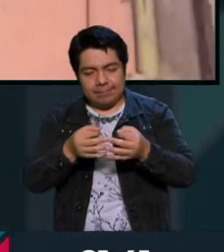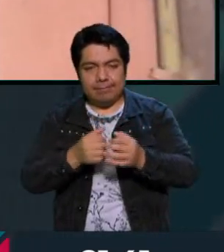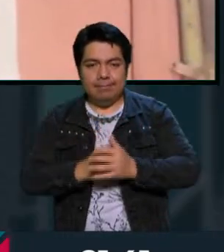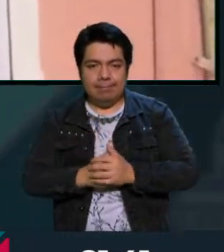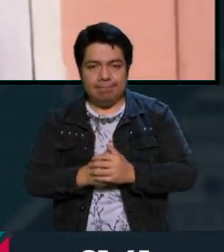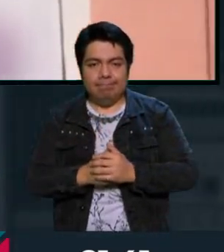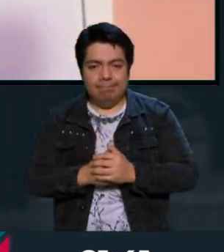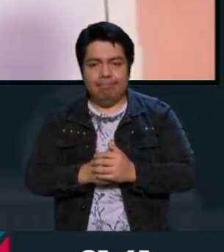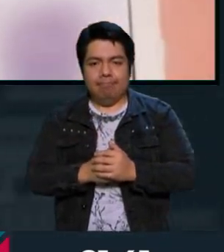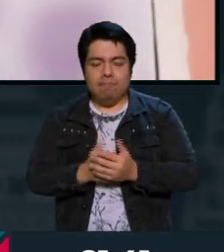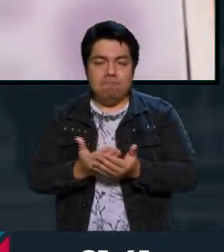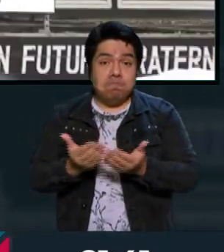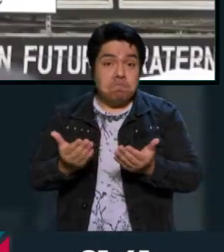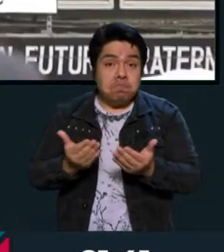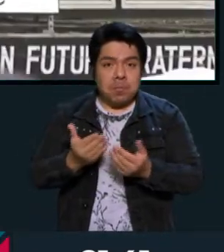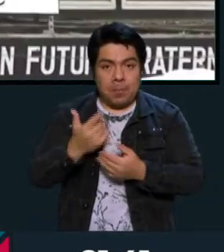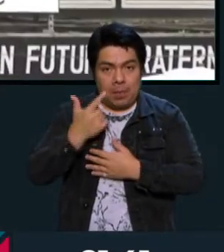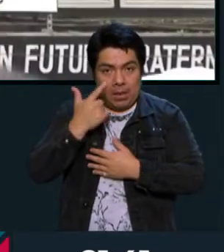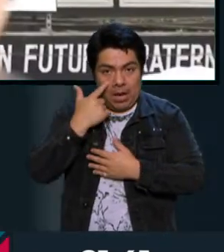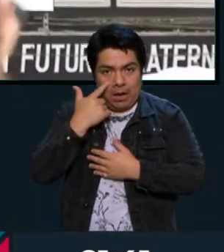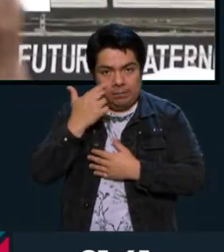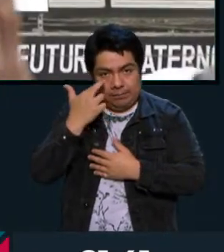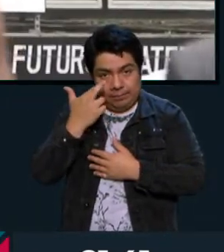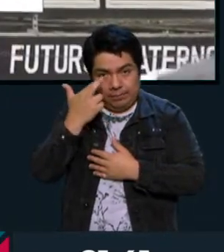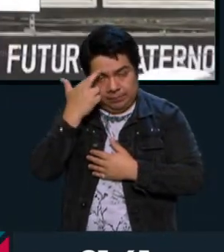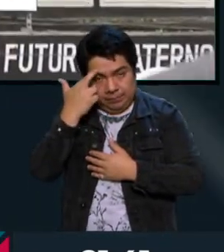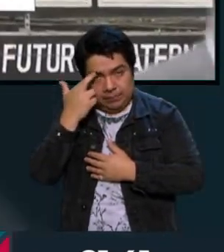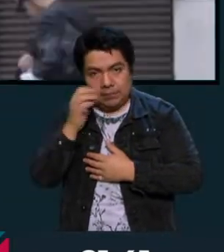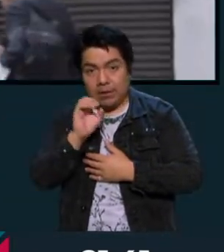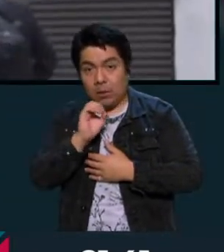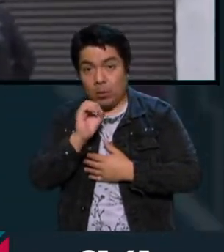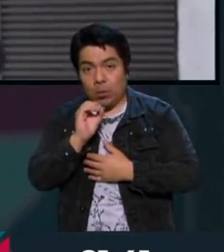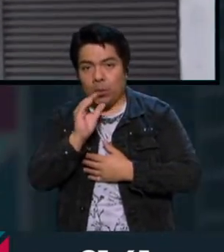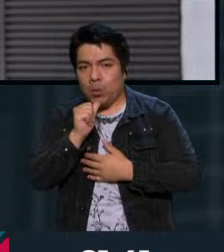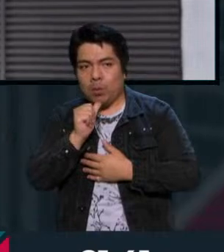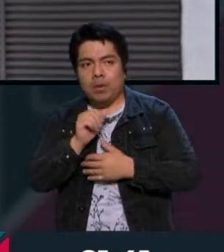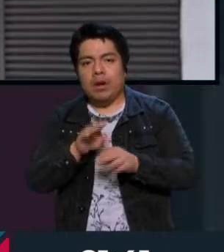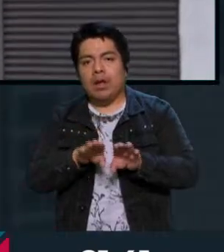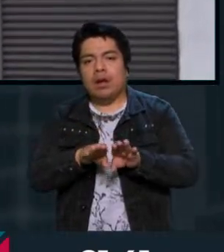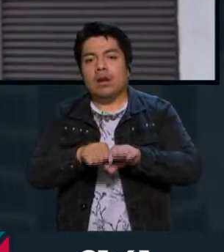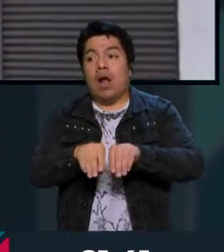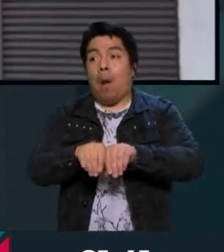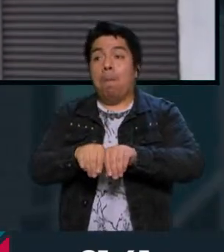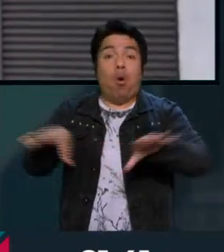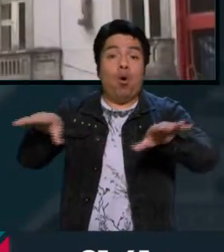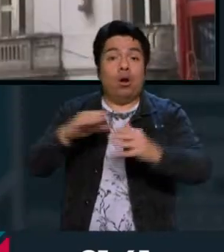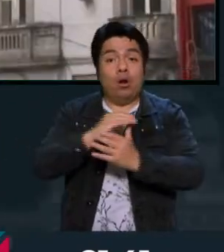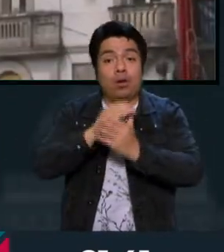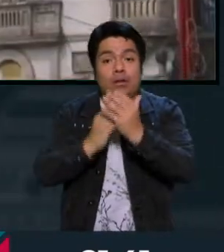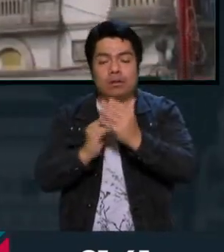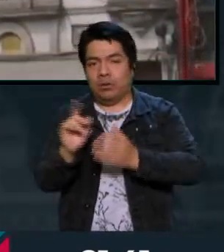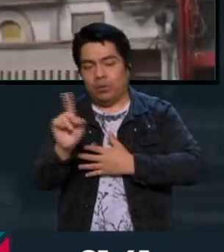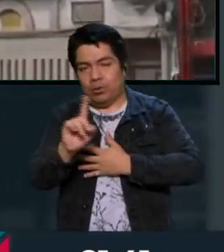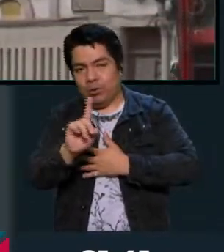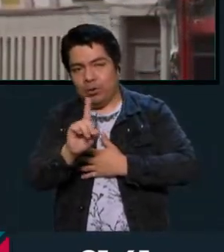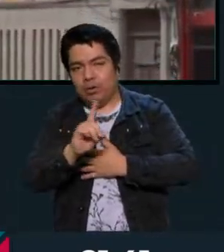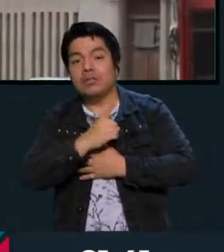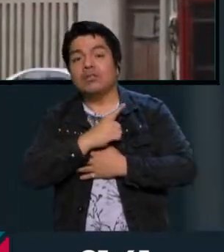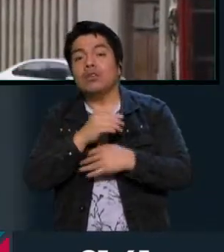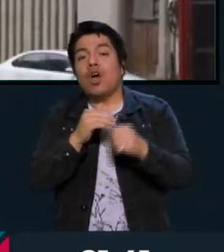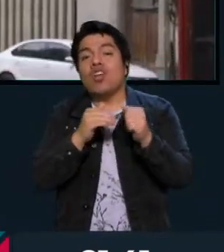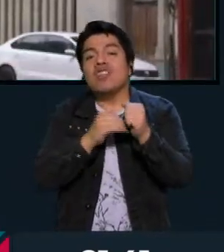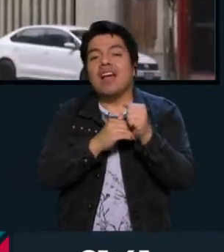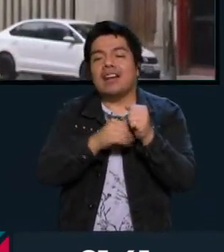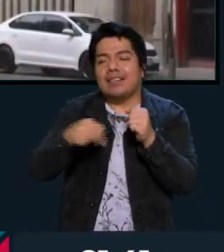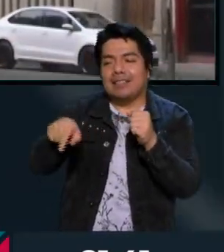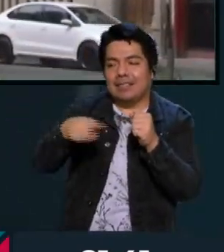hay que tener en cuenta que, bueno, primero, no implicará que sean públicos los contratos, será solamente del conocimiento